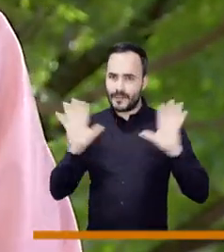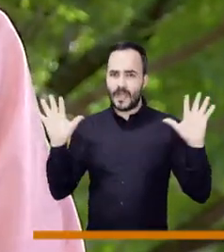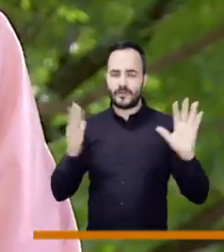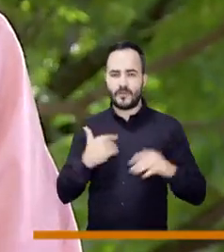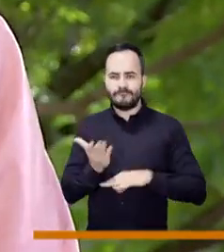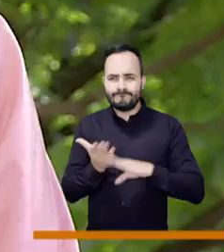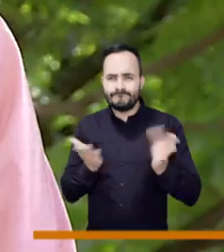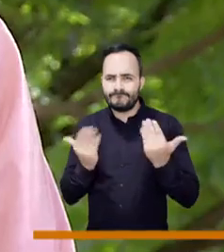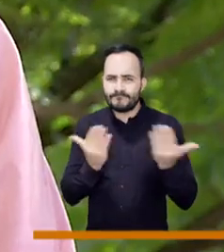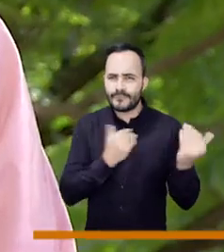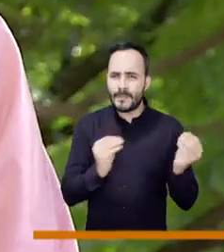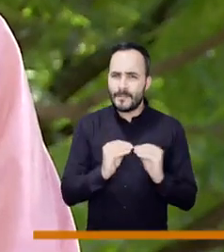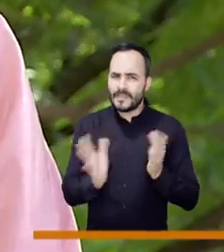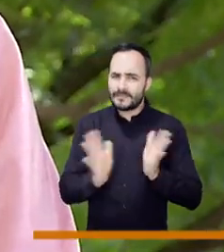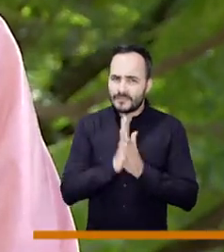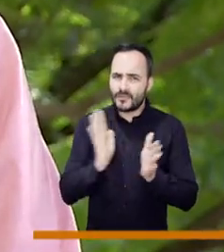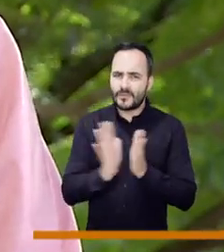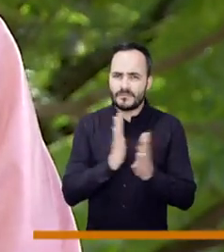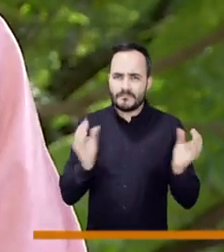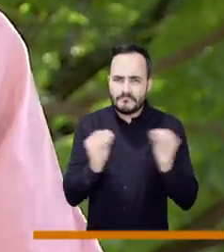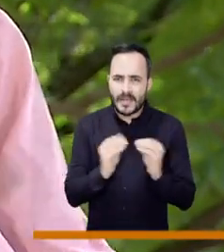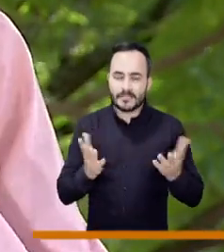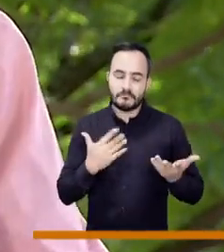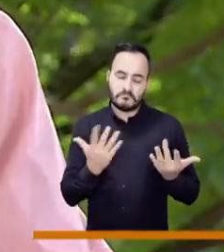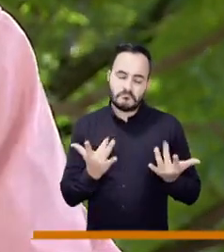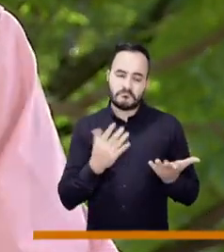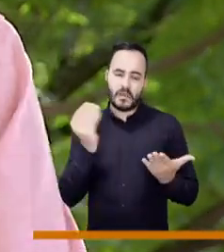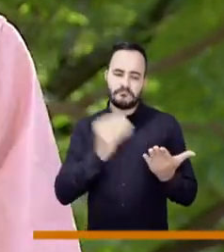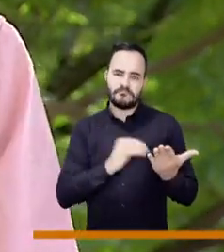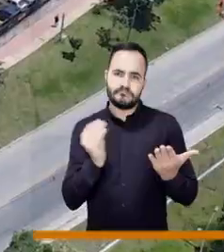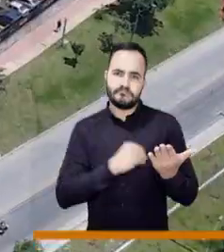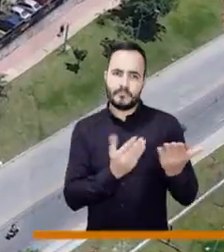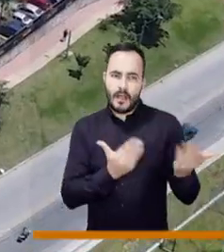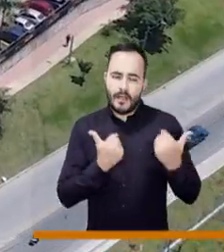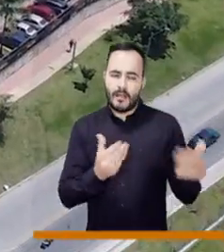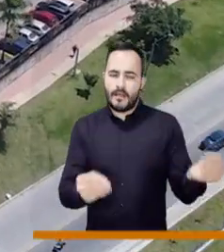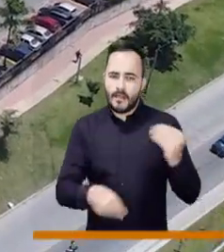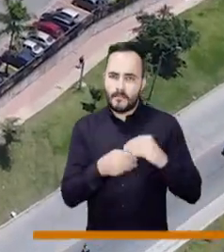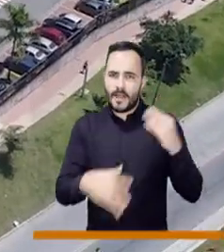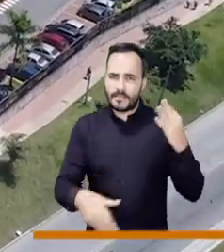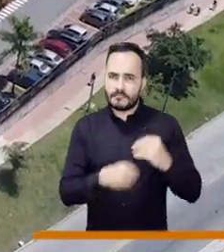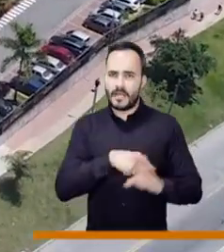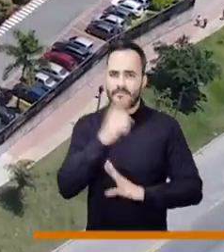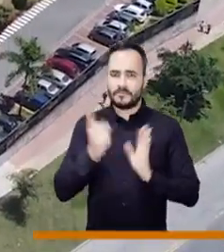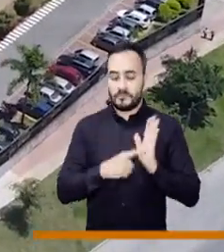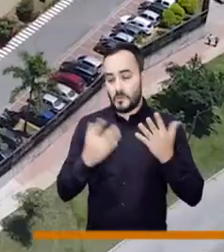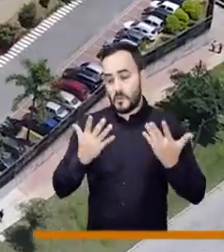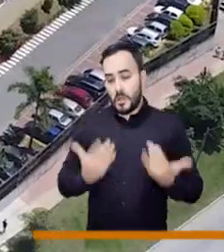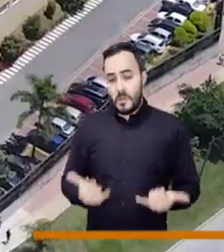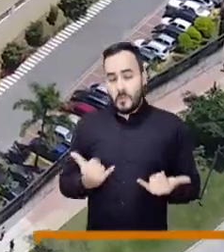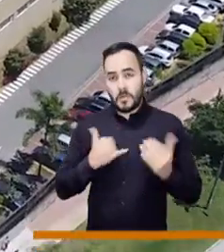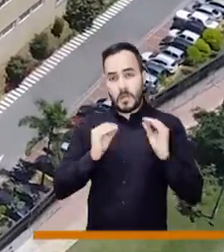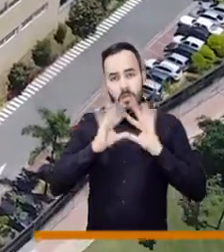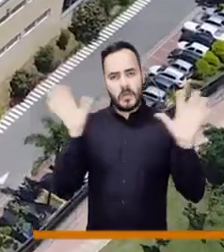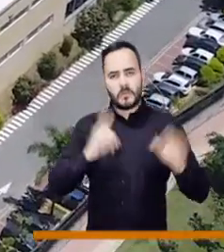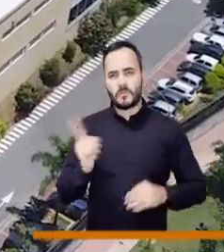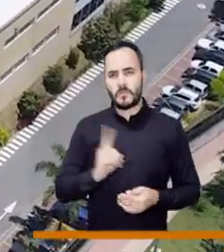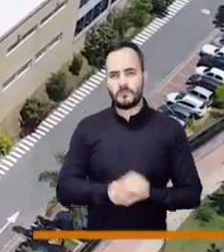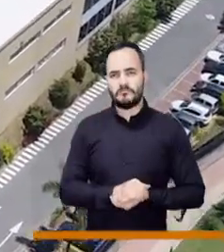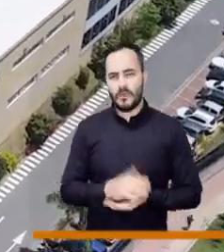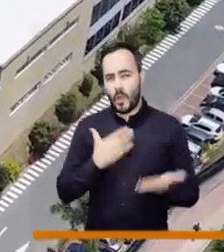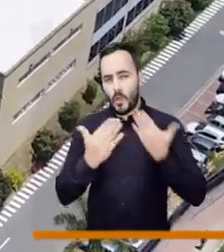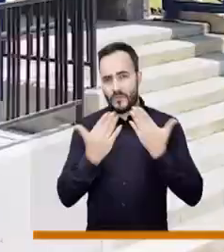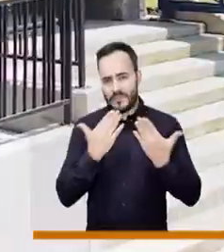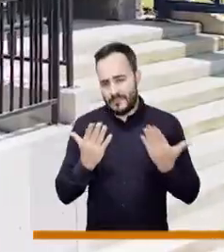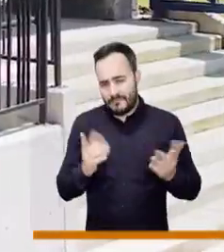unas solicitudes de más información, estamos esperando que complementen la información que hemos recibido y ahora no hay claridad y sobre todo